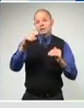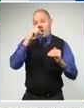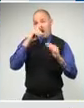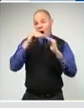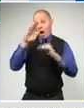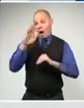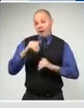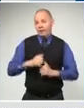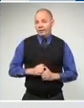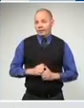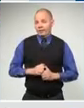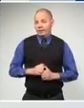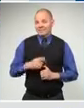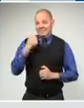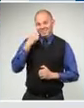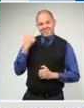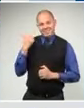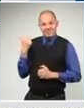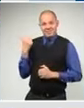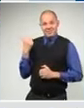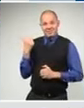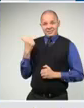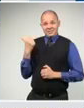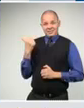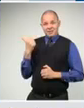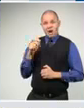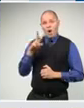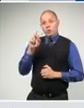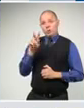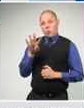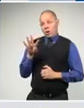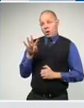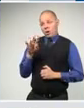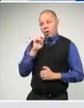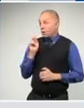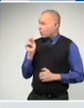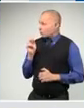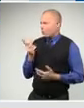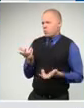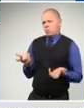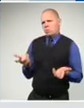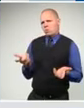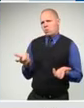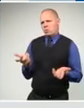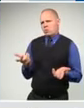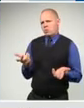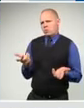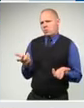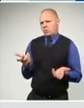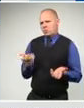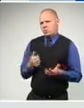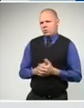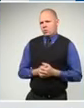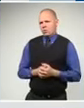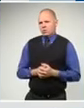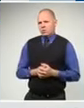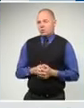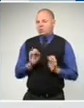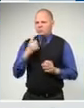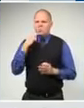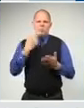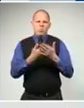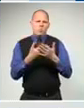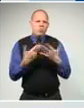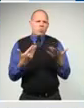más, 204 en el día de ayer, lo cual representa